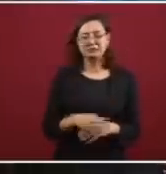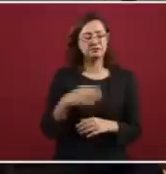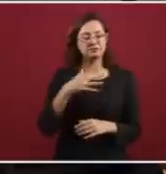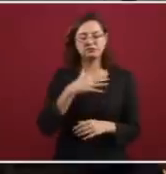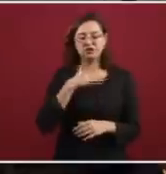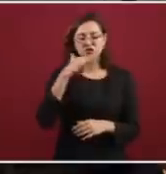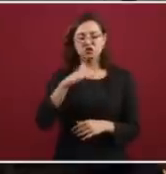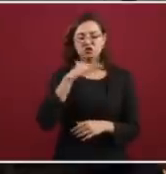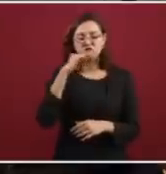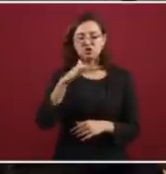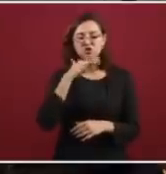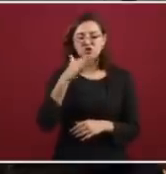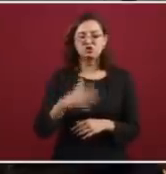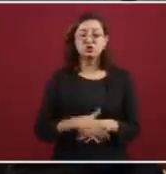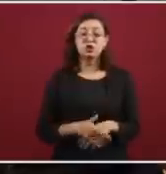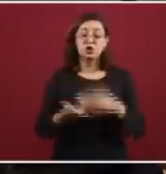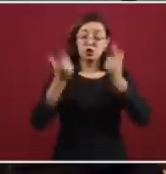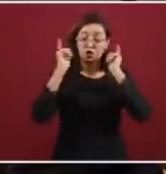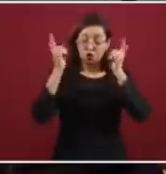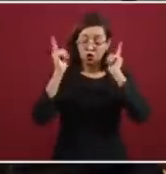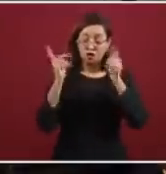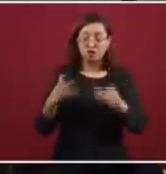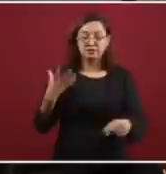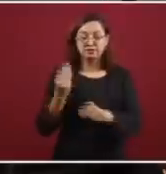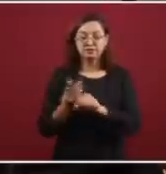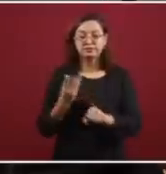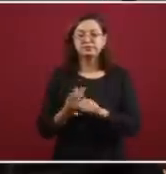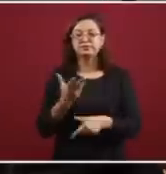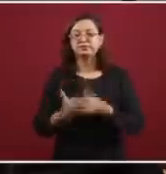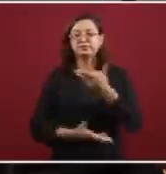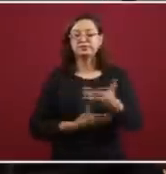baño. Ojalá se esmeren en ese servicio.